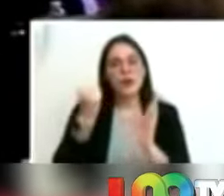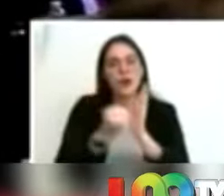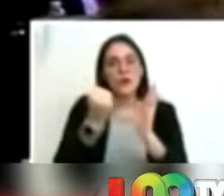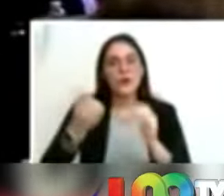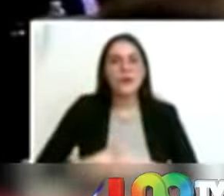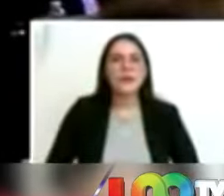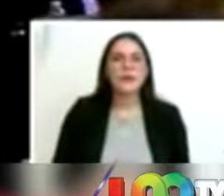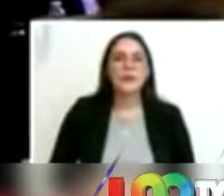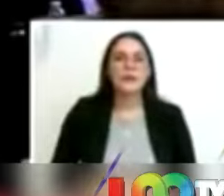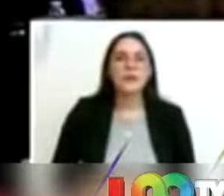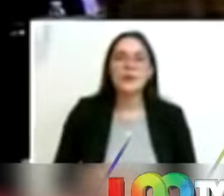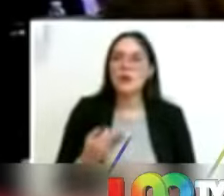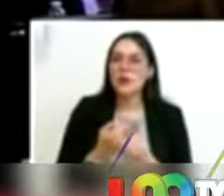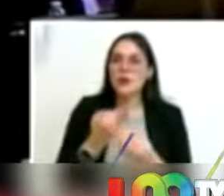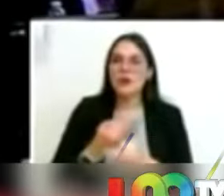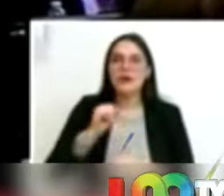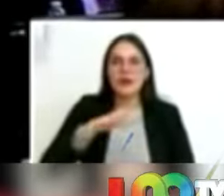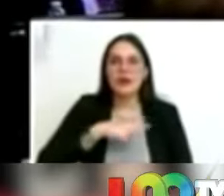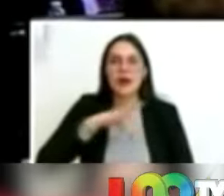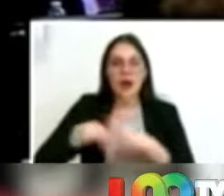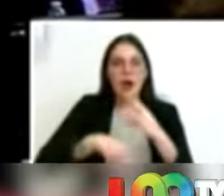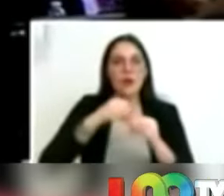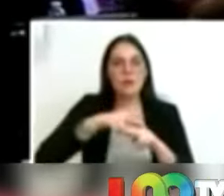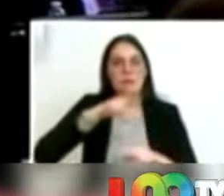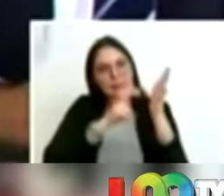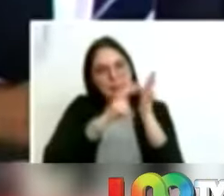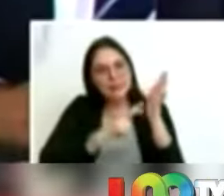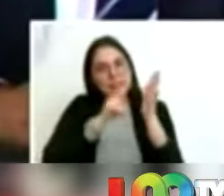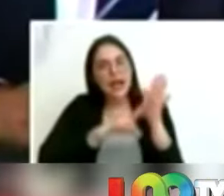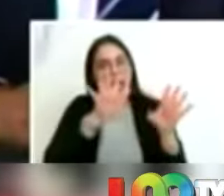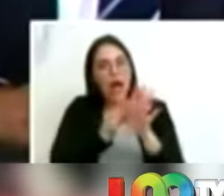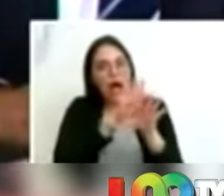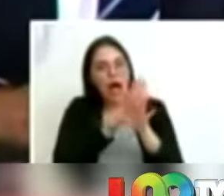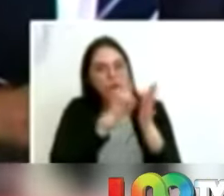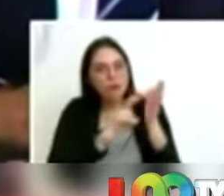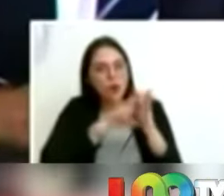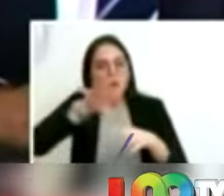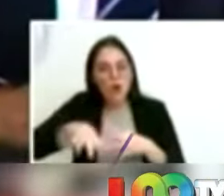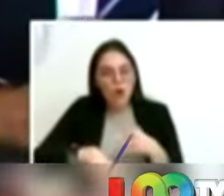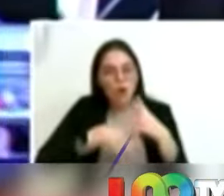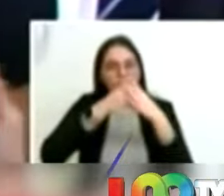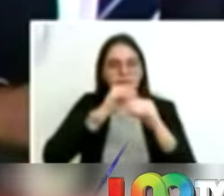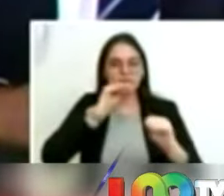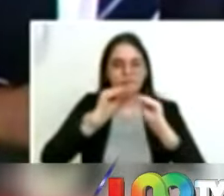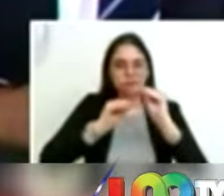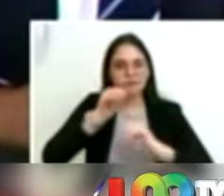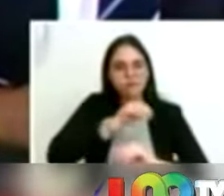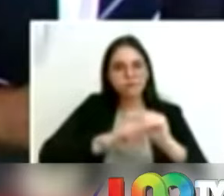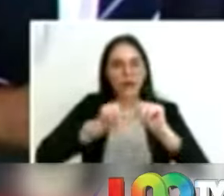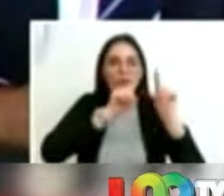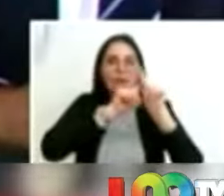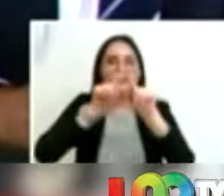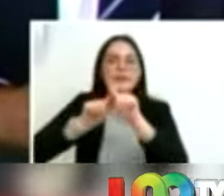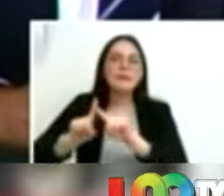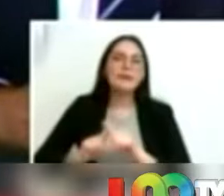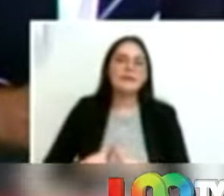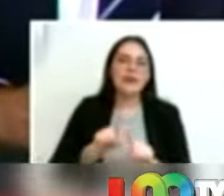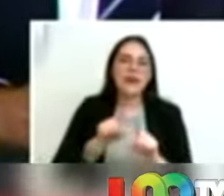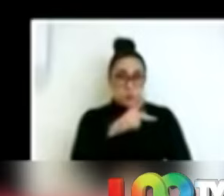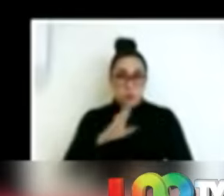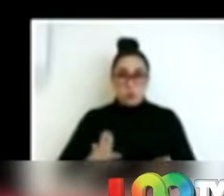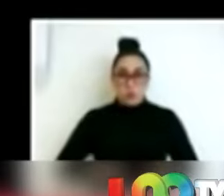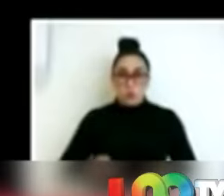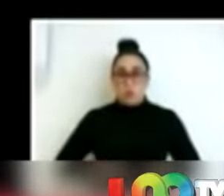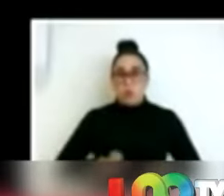general la reforma al Poder Judicial. En las siguientes 4 horas se desahogaron 60 reservas al dictamen, muchas de ellas presentadas por Morena y